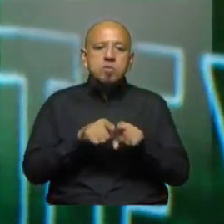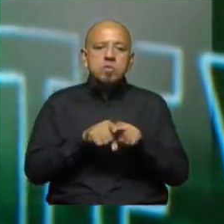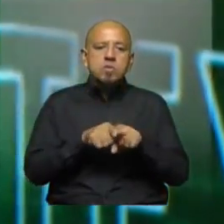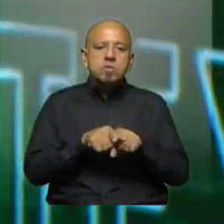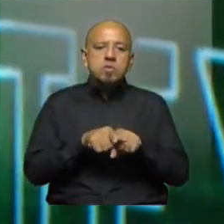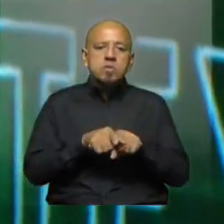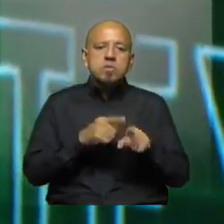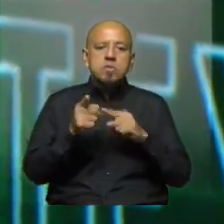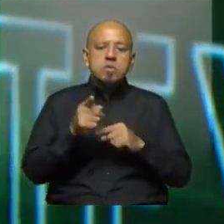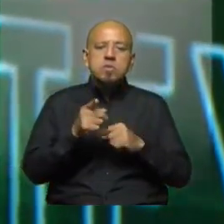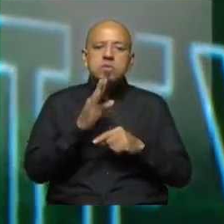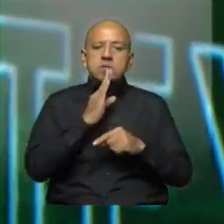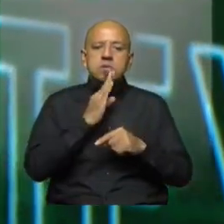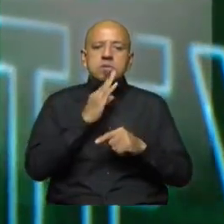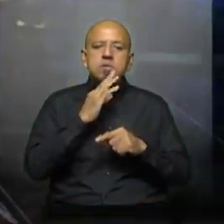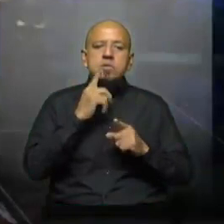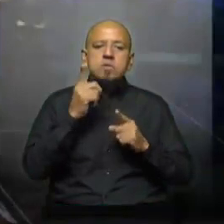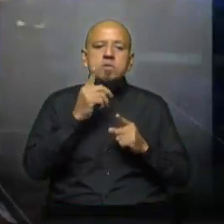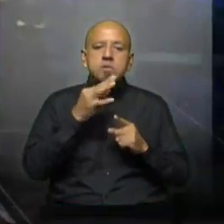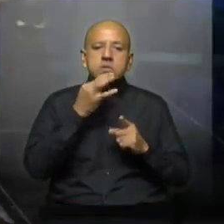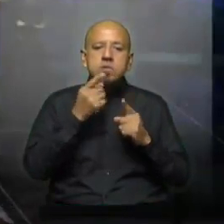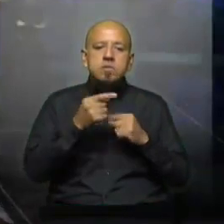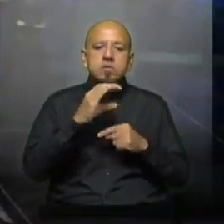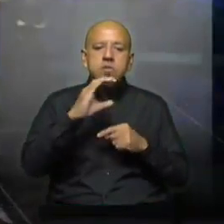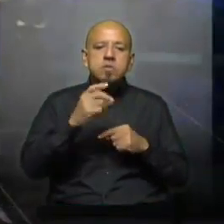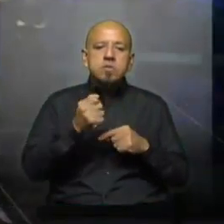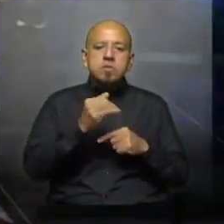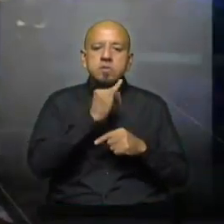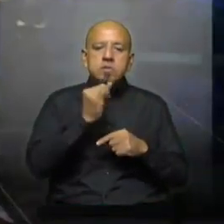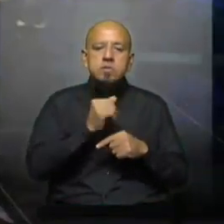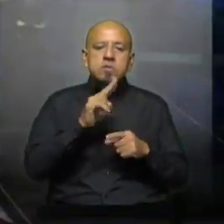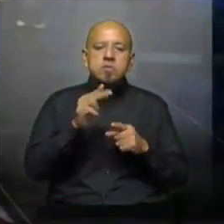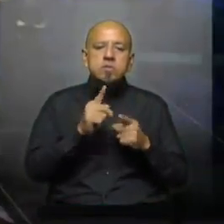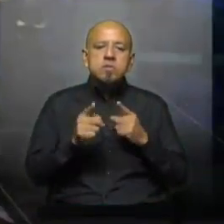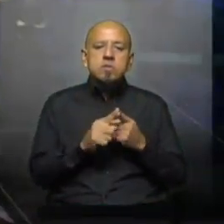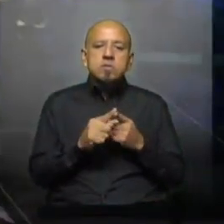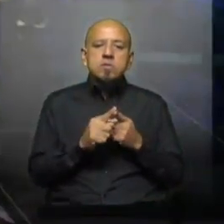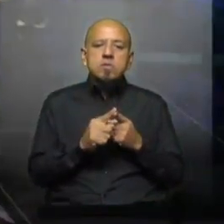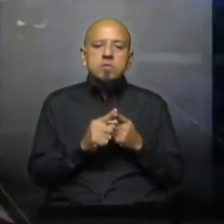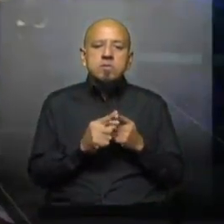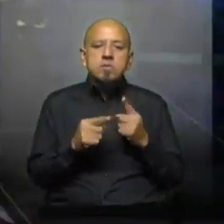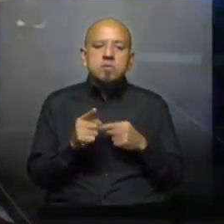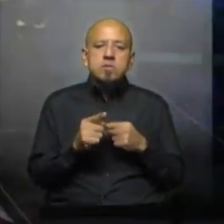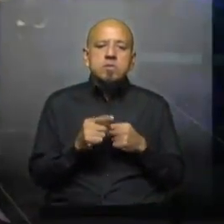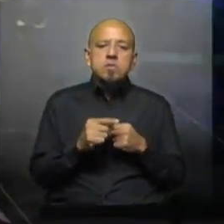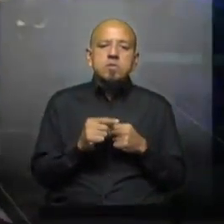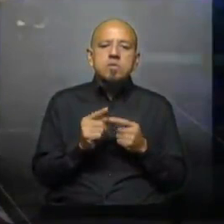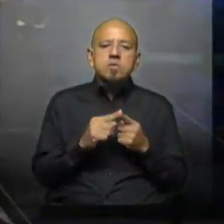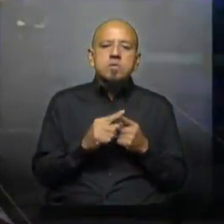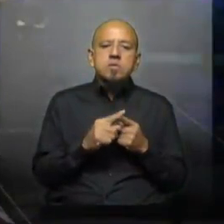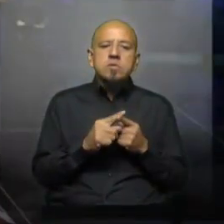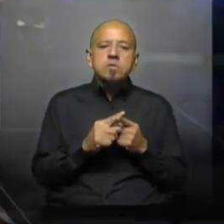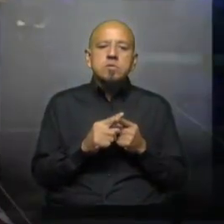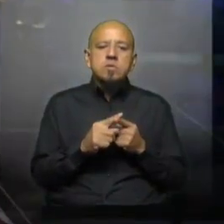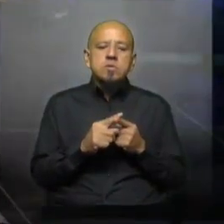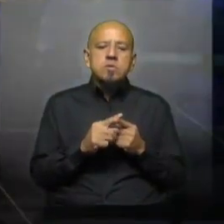los norteamericanos o los estadounidenses llaman el cazú. O aquel el peine con celofán el también. Peine, exacto, con la hojilla, sí, sí, con el celofán. Está buenísimo.